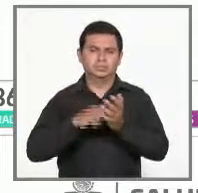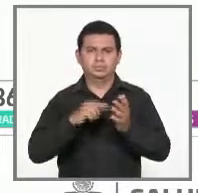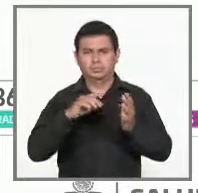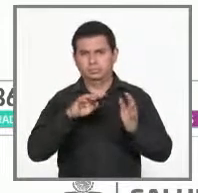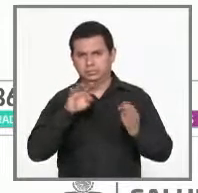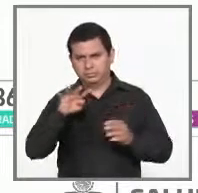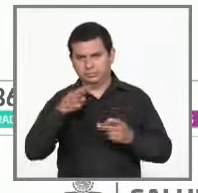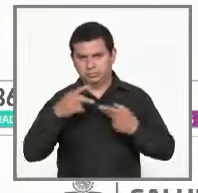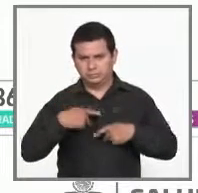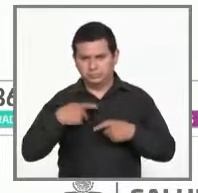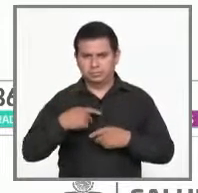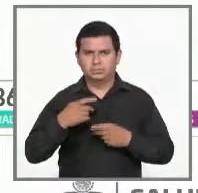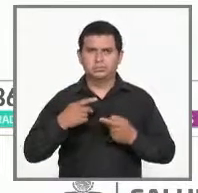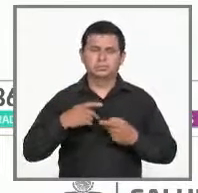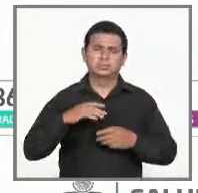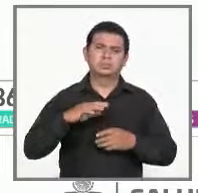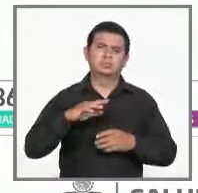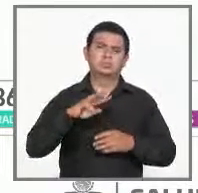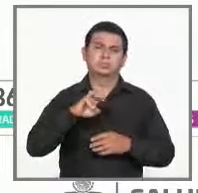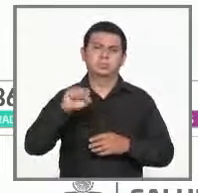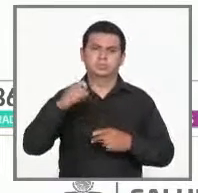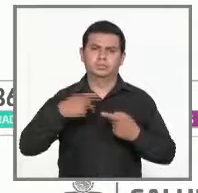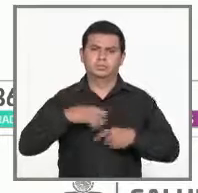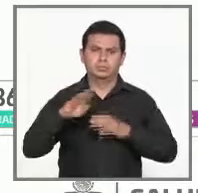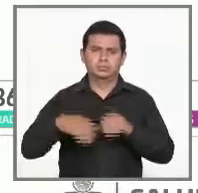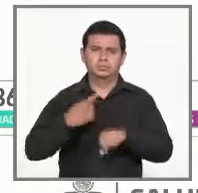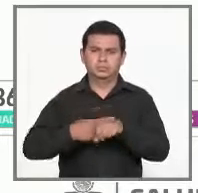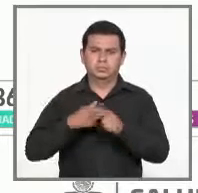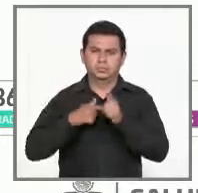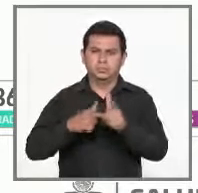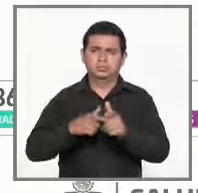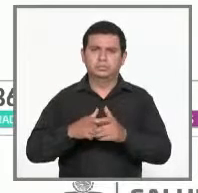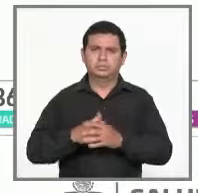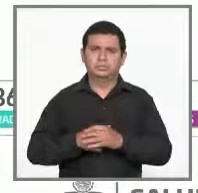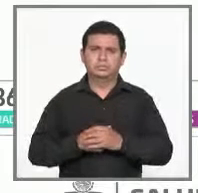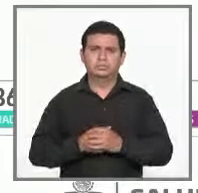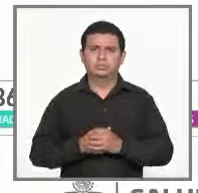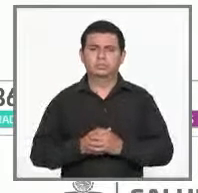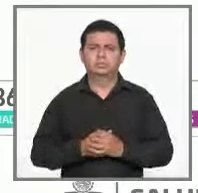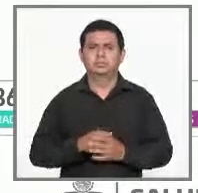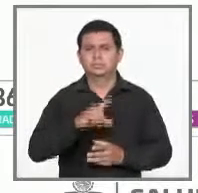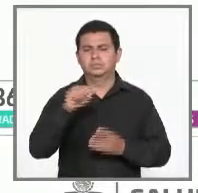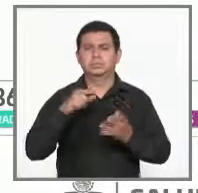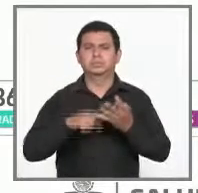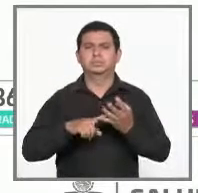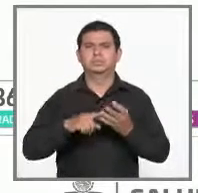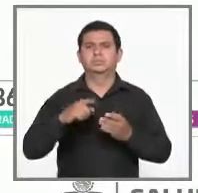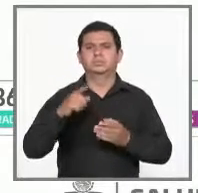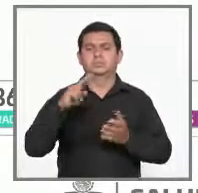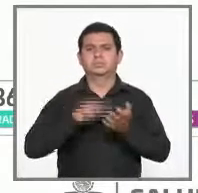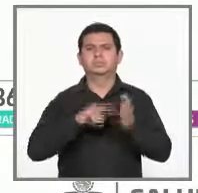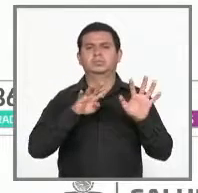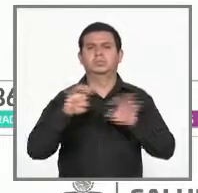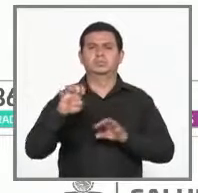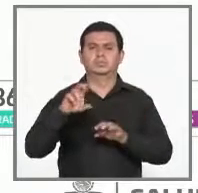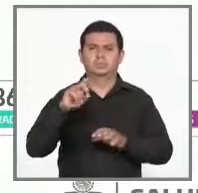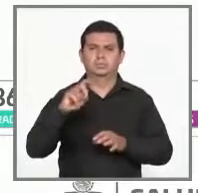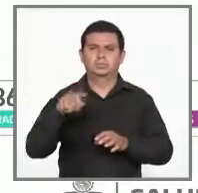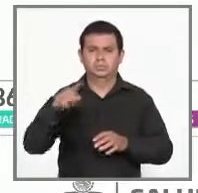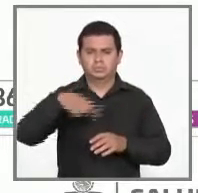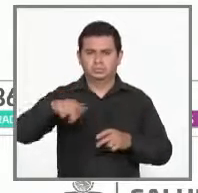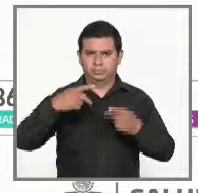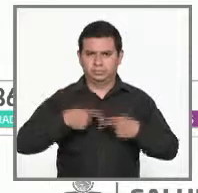confirmados de funciones 360 activos en este momento 8 seguido de tuxtepec con 2 1930